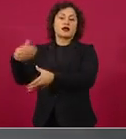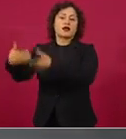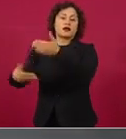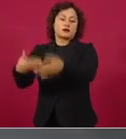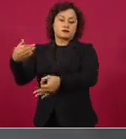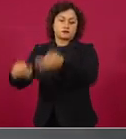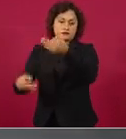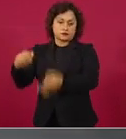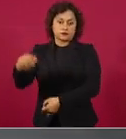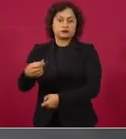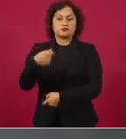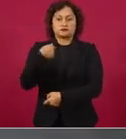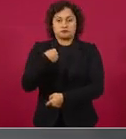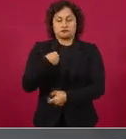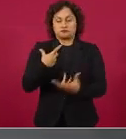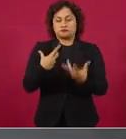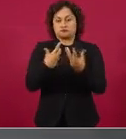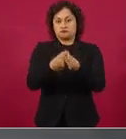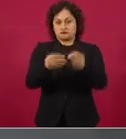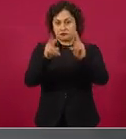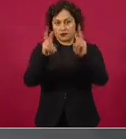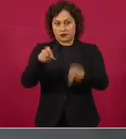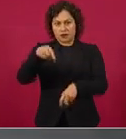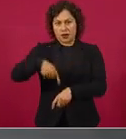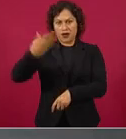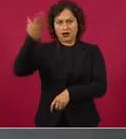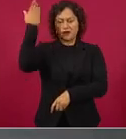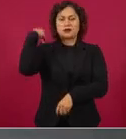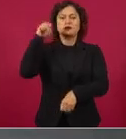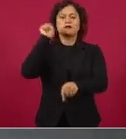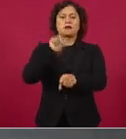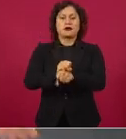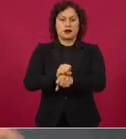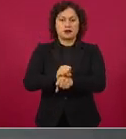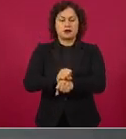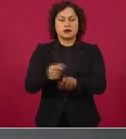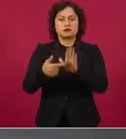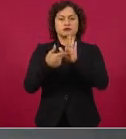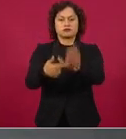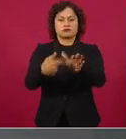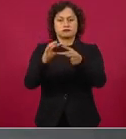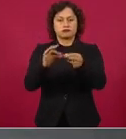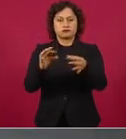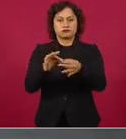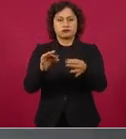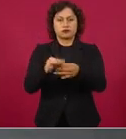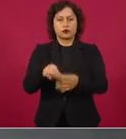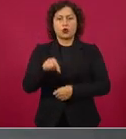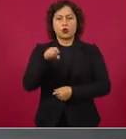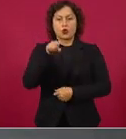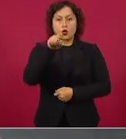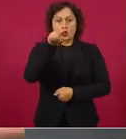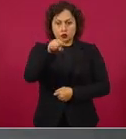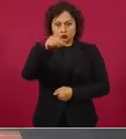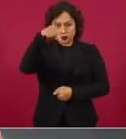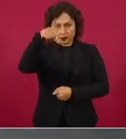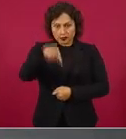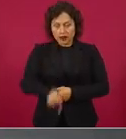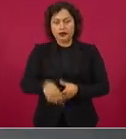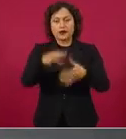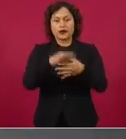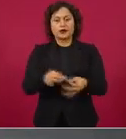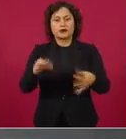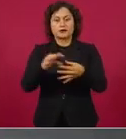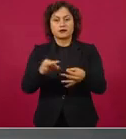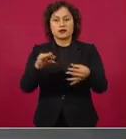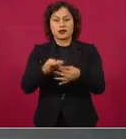justamente al tema que aquí se dio a conocer la semana pasada. Fue hasta que usted lo dio a conocer aquí en Presidencia de la República, cuando allá